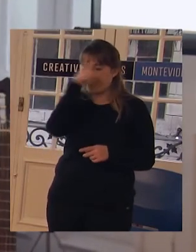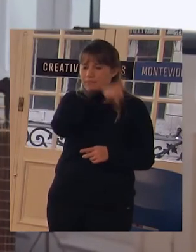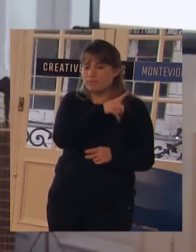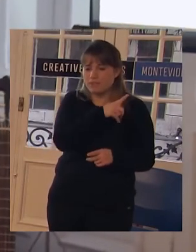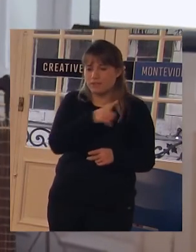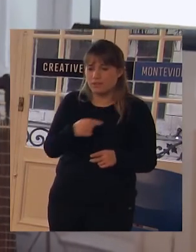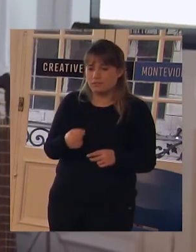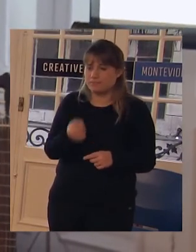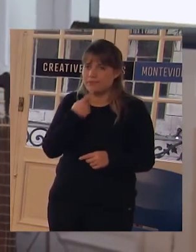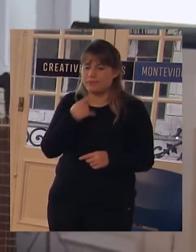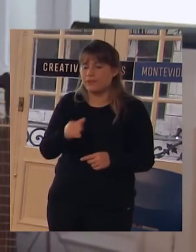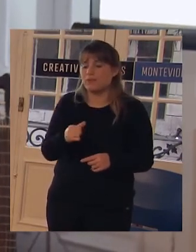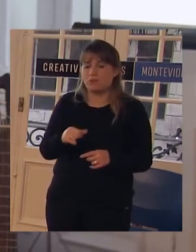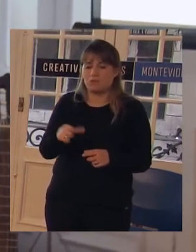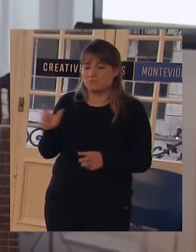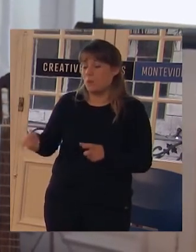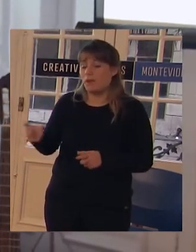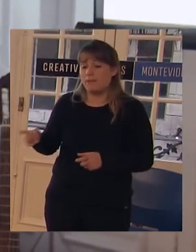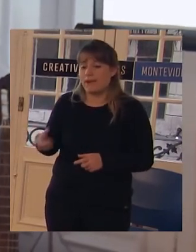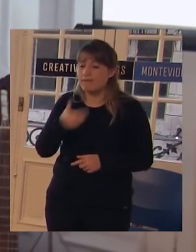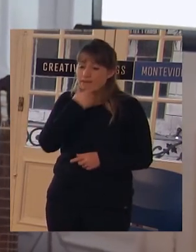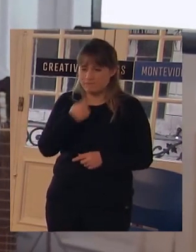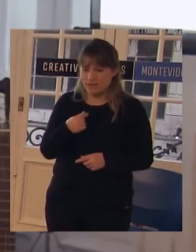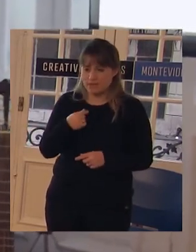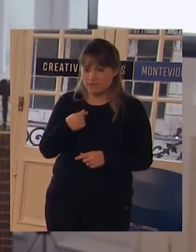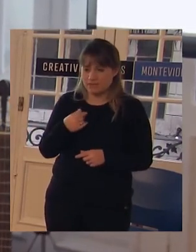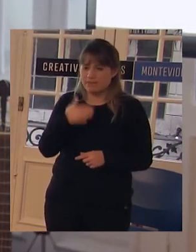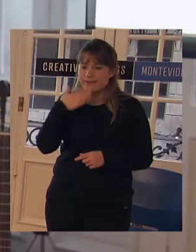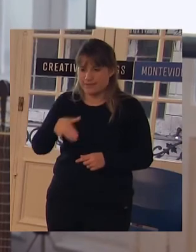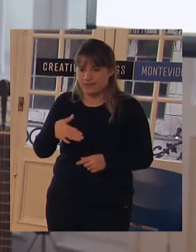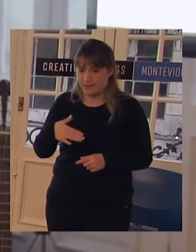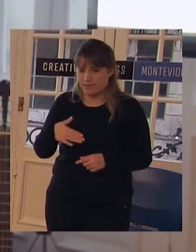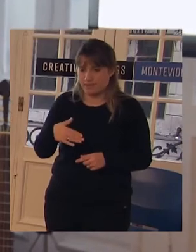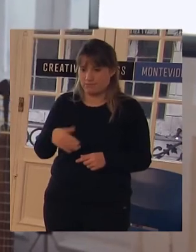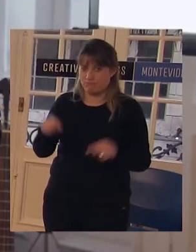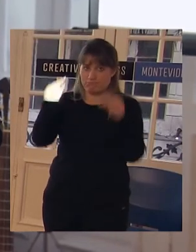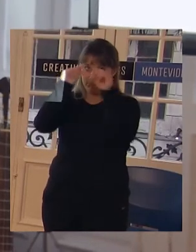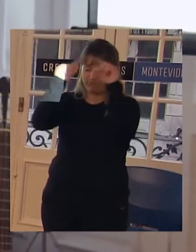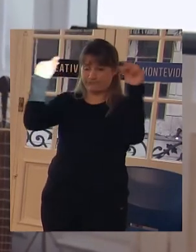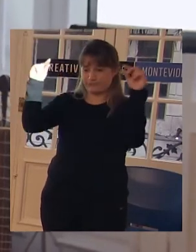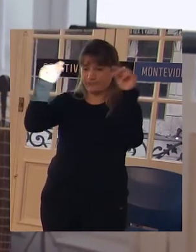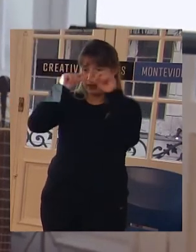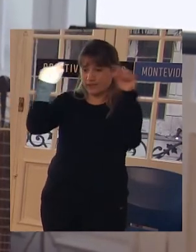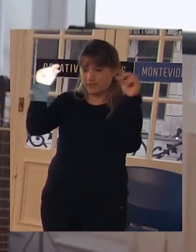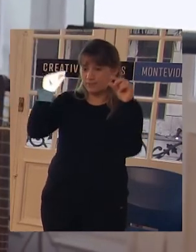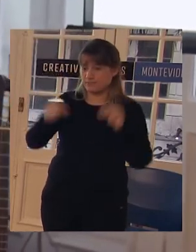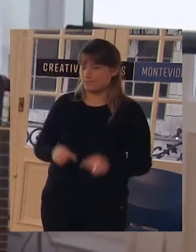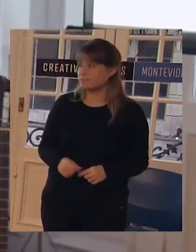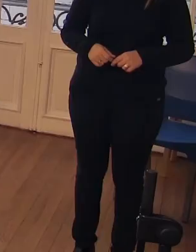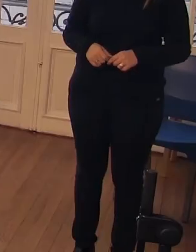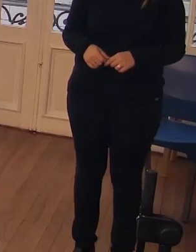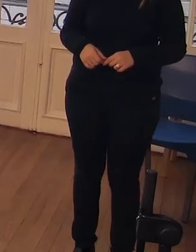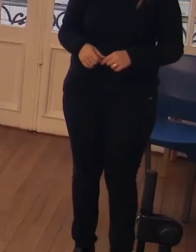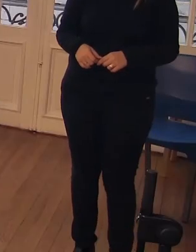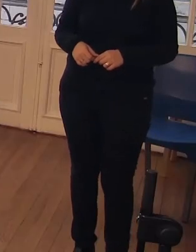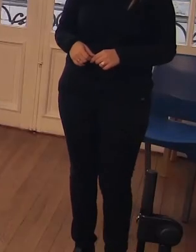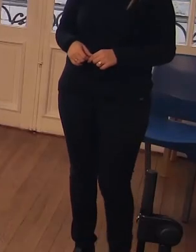una palabra que el tipo entienda que lo que le estoy pidiendo es enviar el formulario. Bueno, bien.